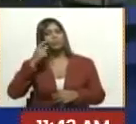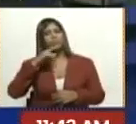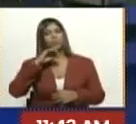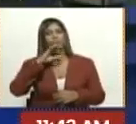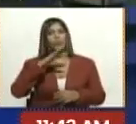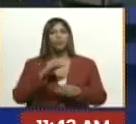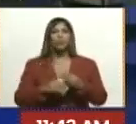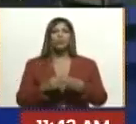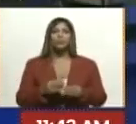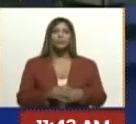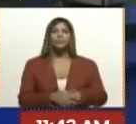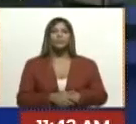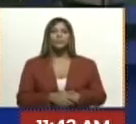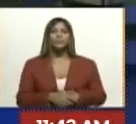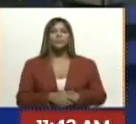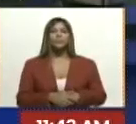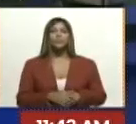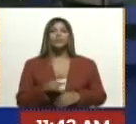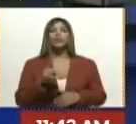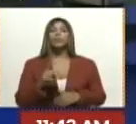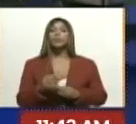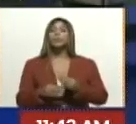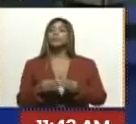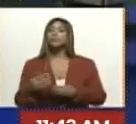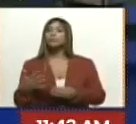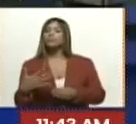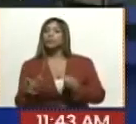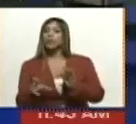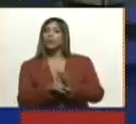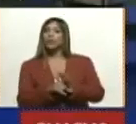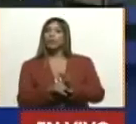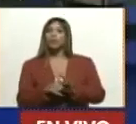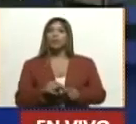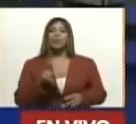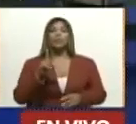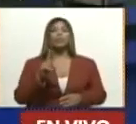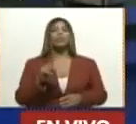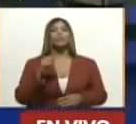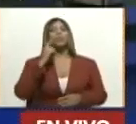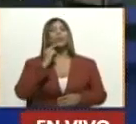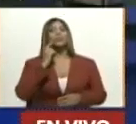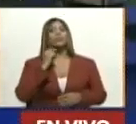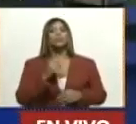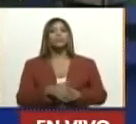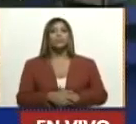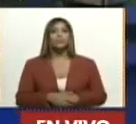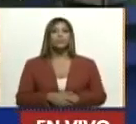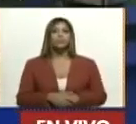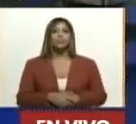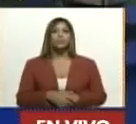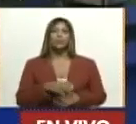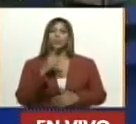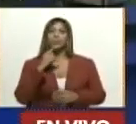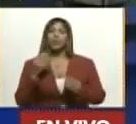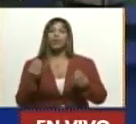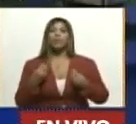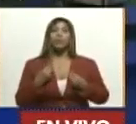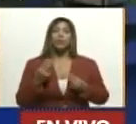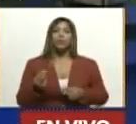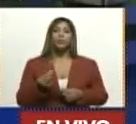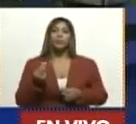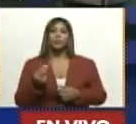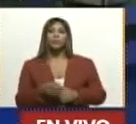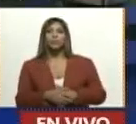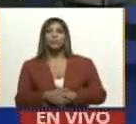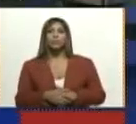ley rebelde, que además de ser una simple ley, también era una costumbre, y que si las vidas la utilizaban